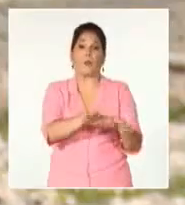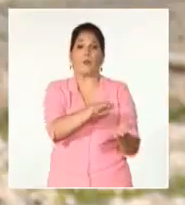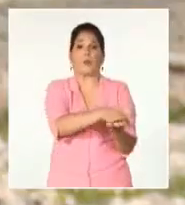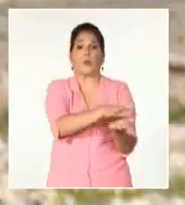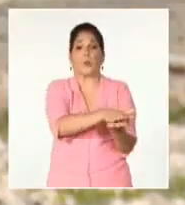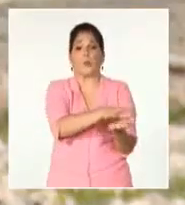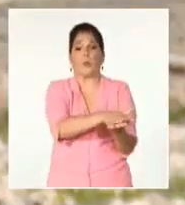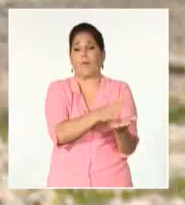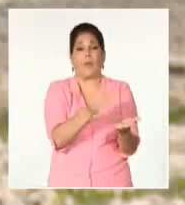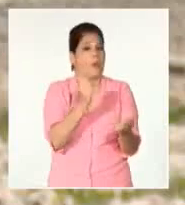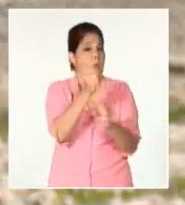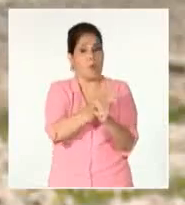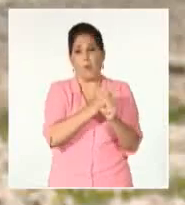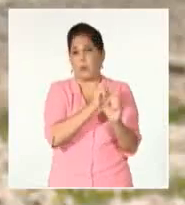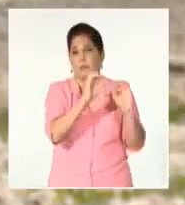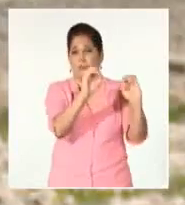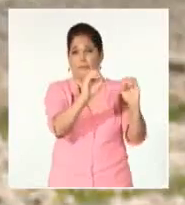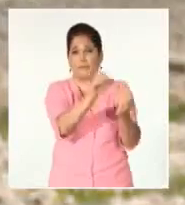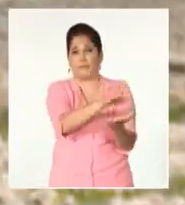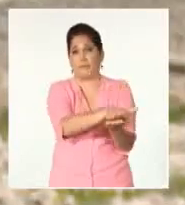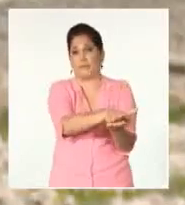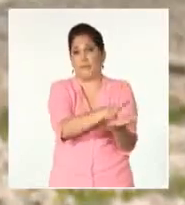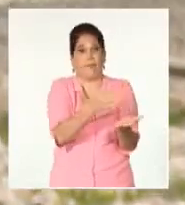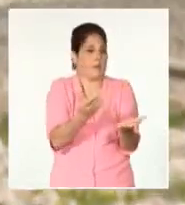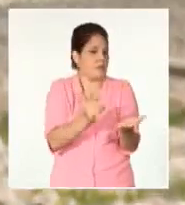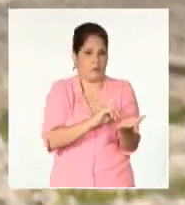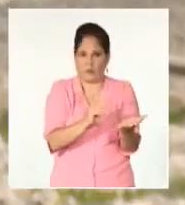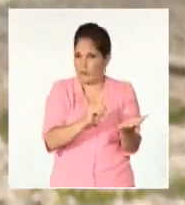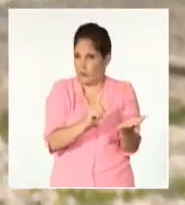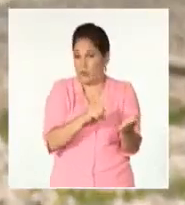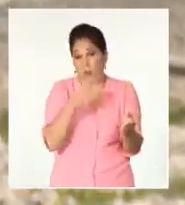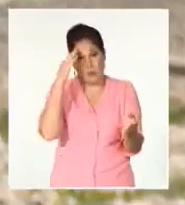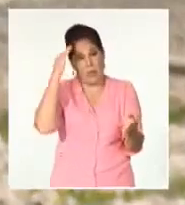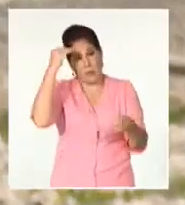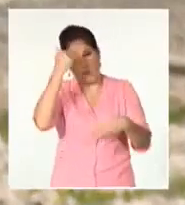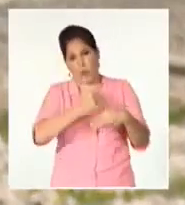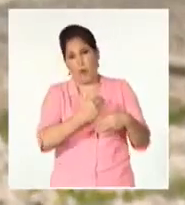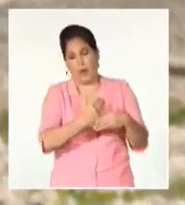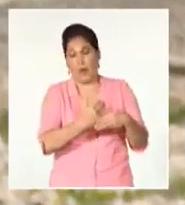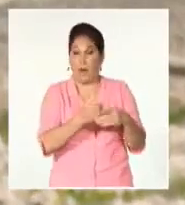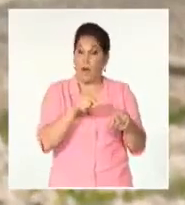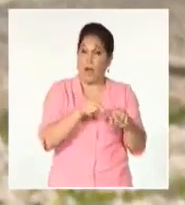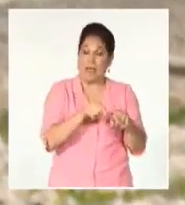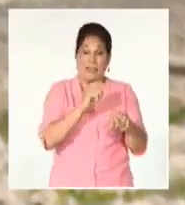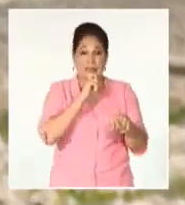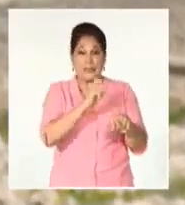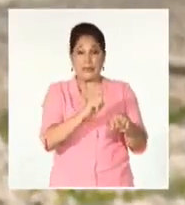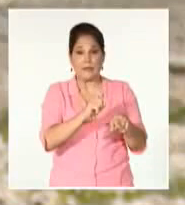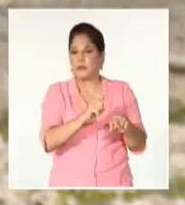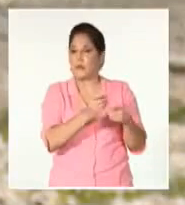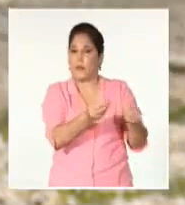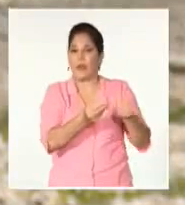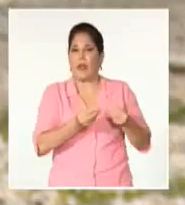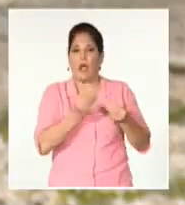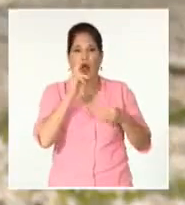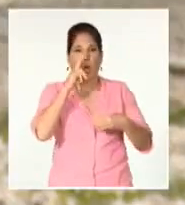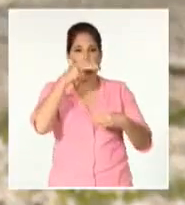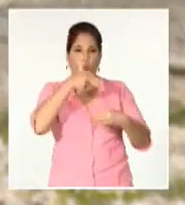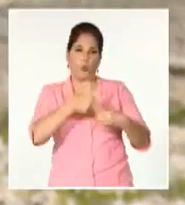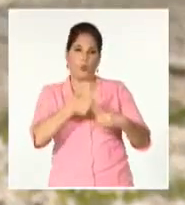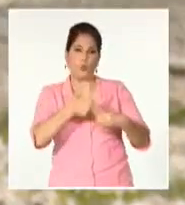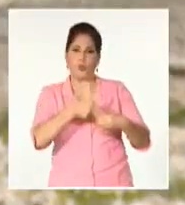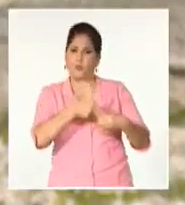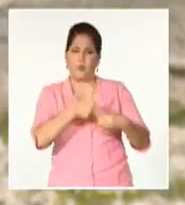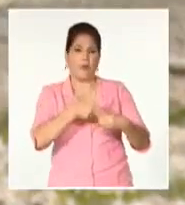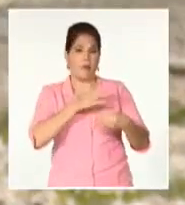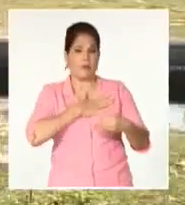En estos momentos que estamos con el bloqueo que nos está acechando en la entrega de los combustibles fósiles, es